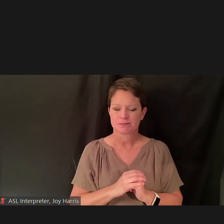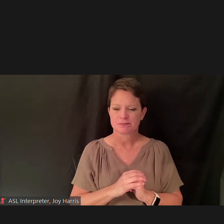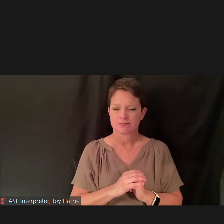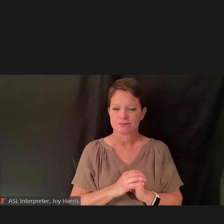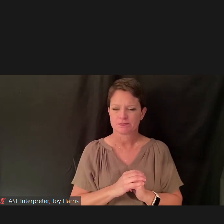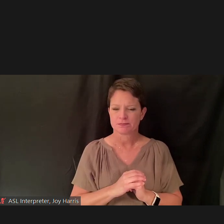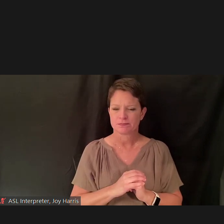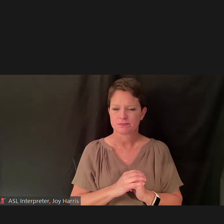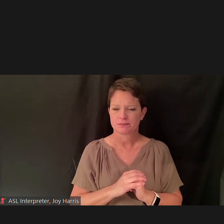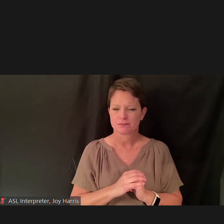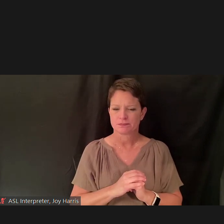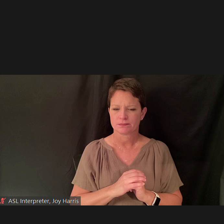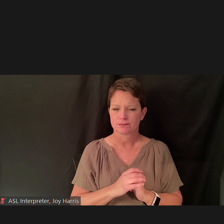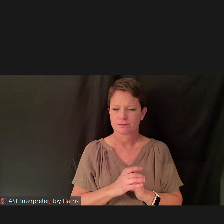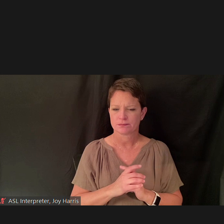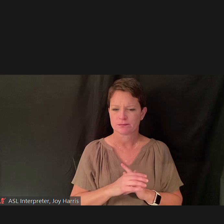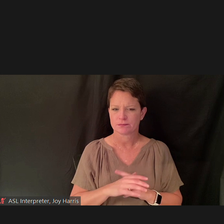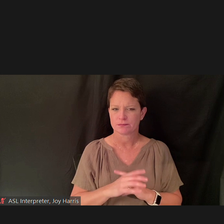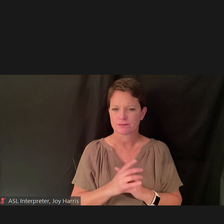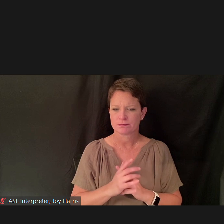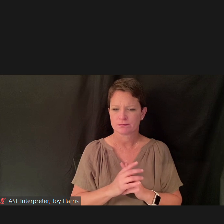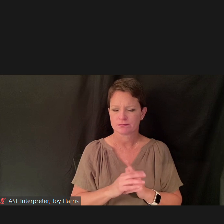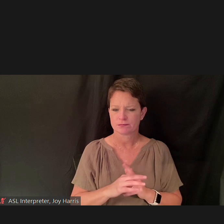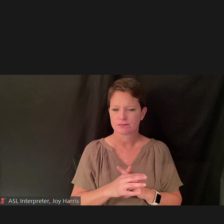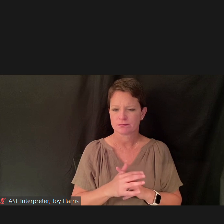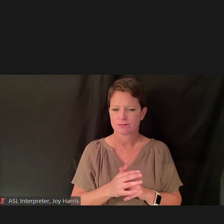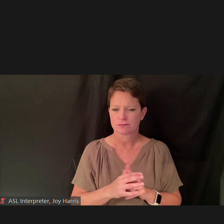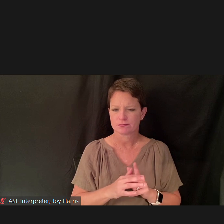más expuesta al calor.